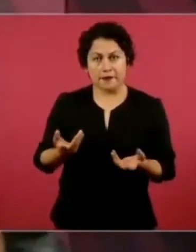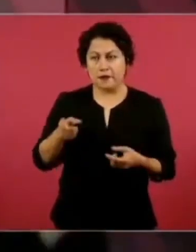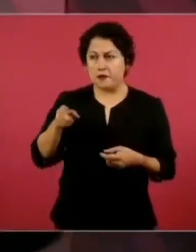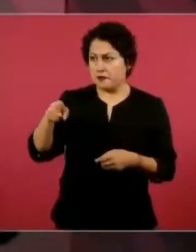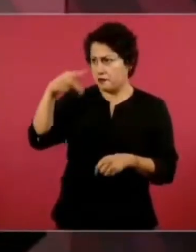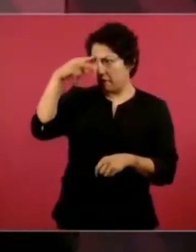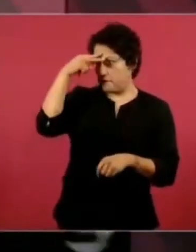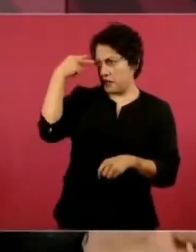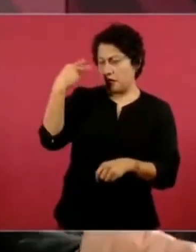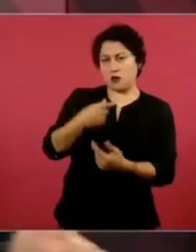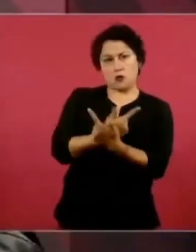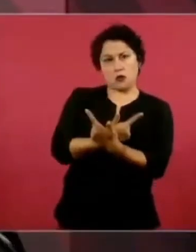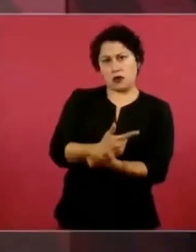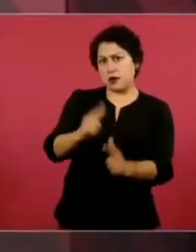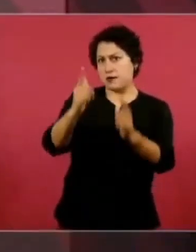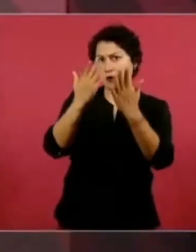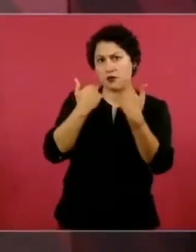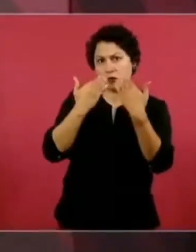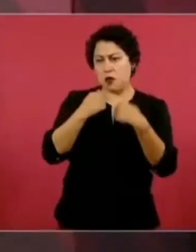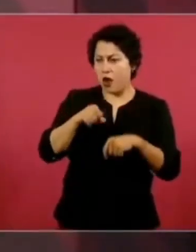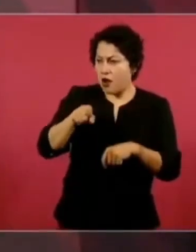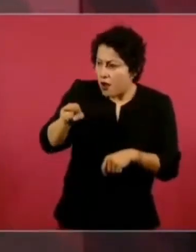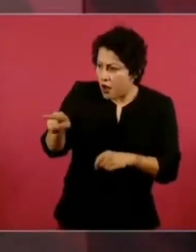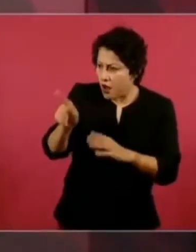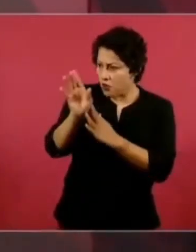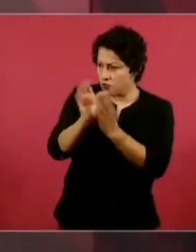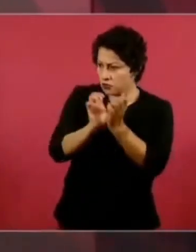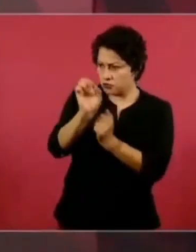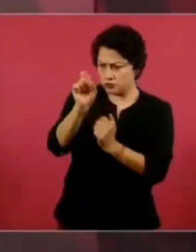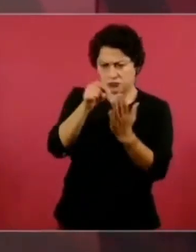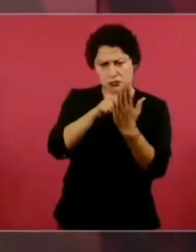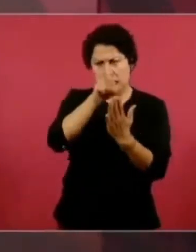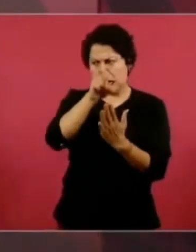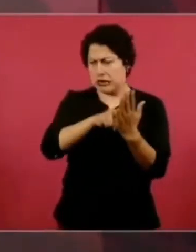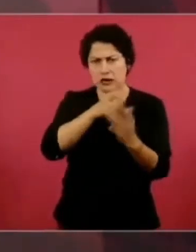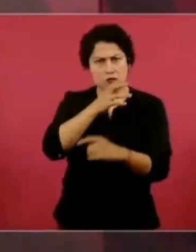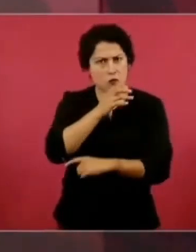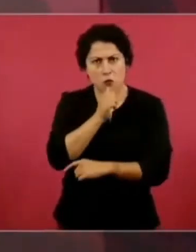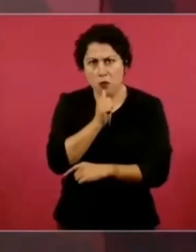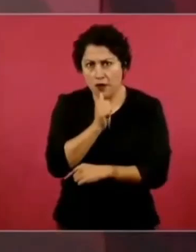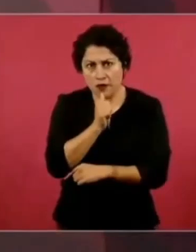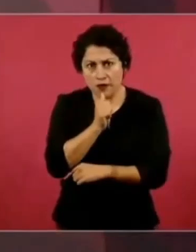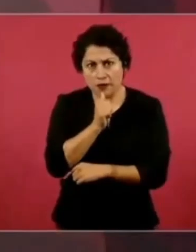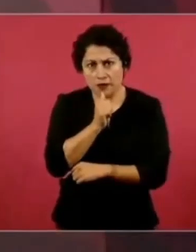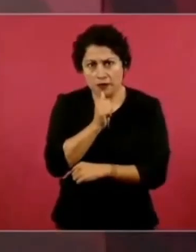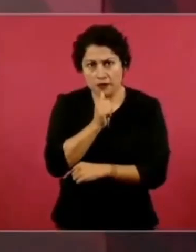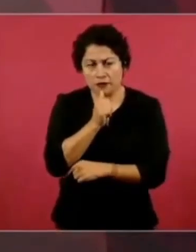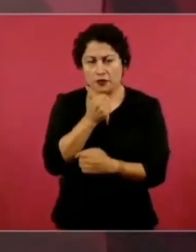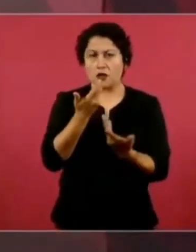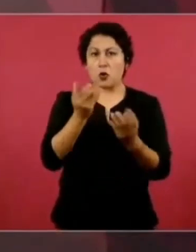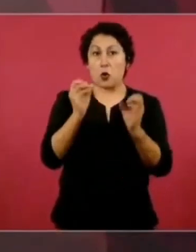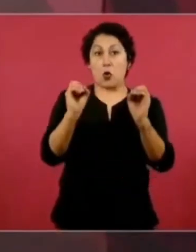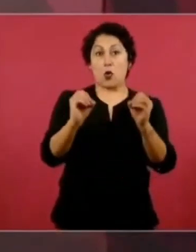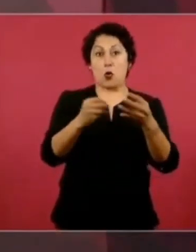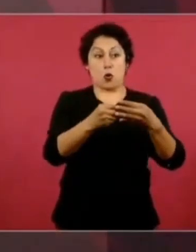ya no puede modificar su constitución, no puede reformar las